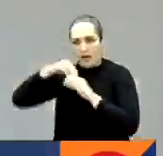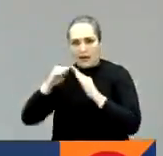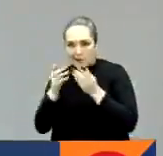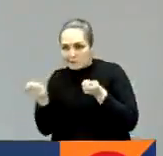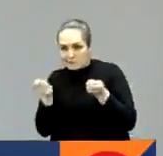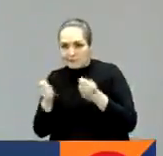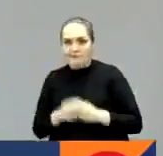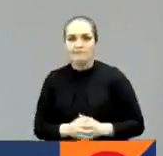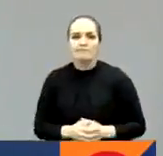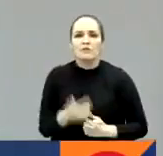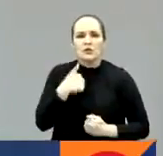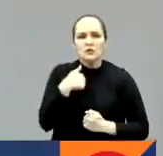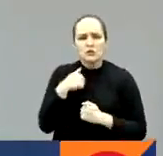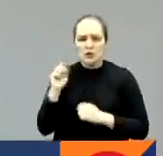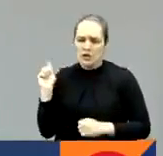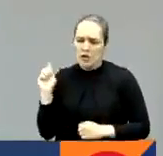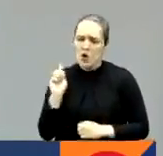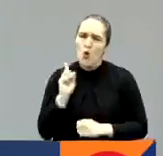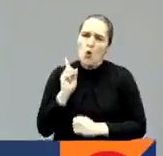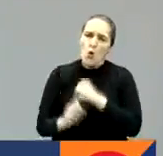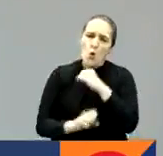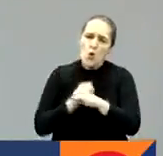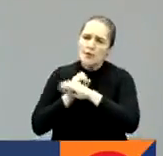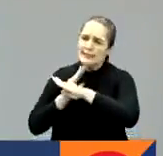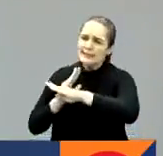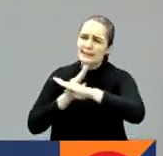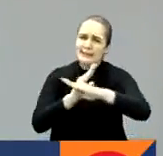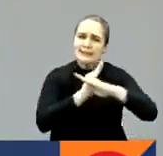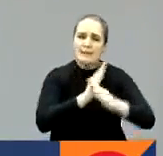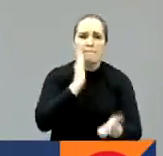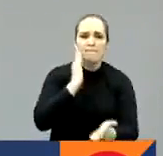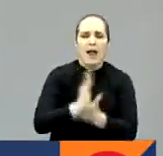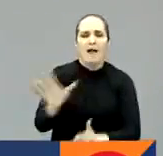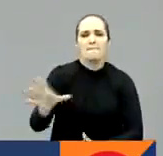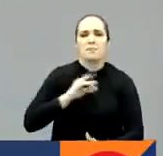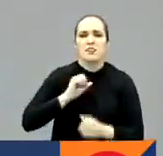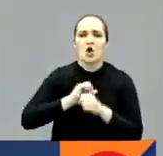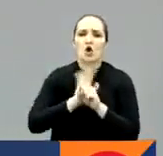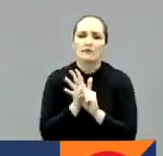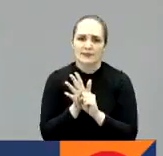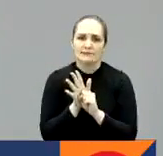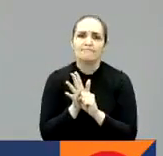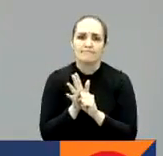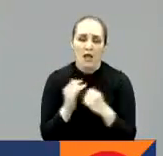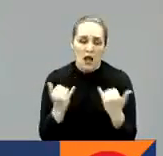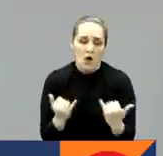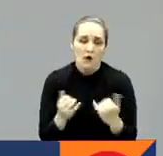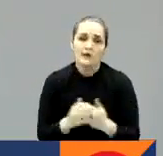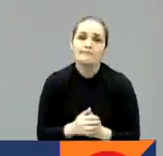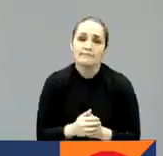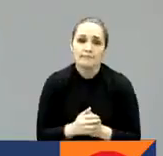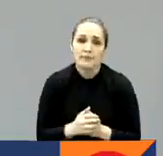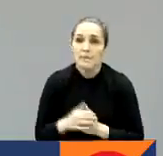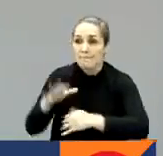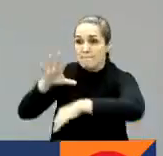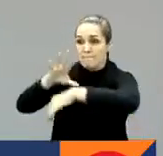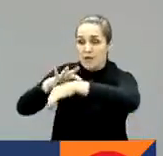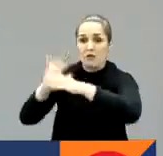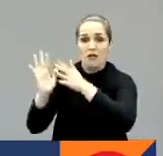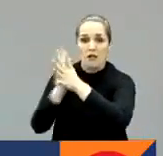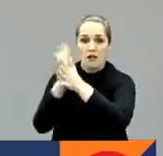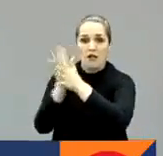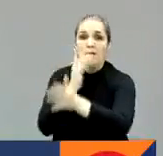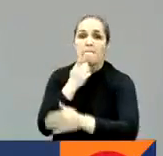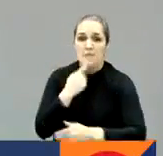Después de muchos cuidados de más de un año, finalmente me ha dado COVID. Los médicos me han informado que tengo una prueba